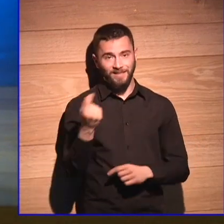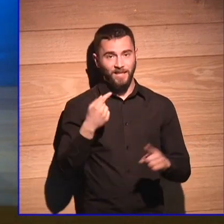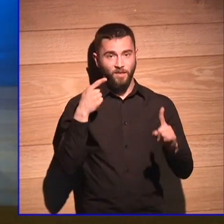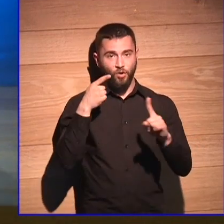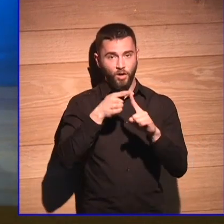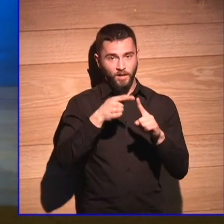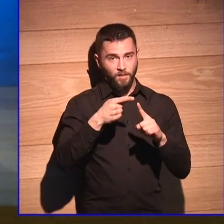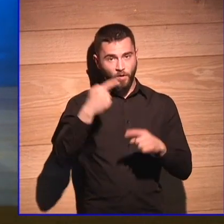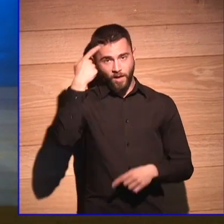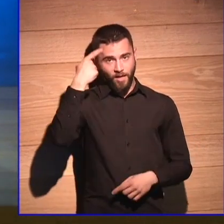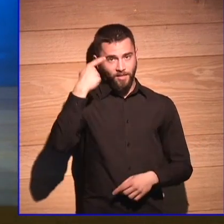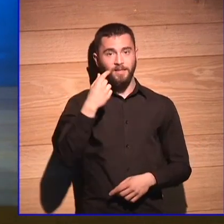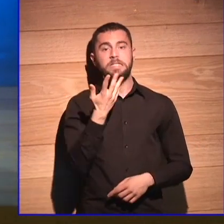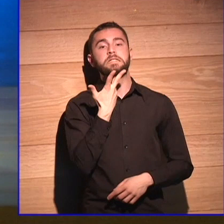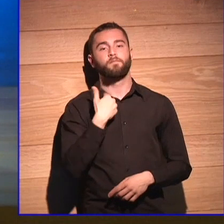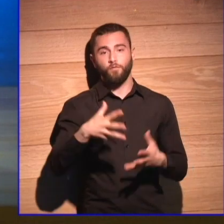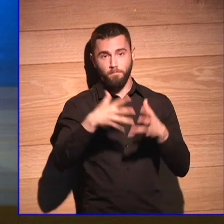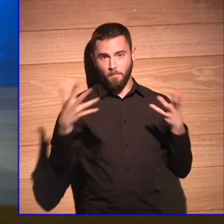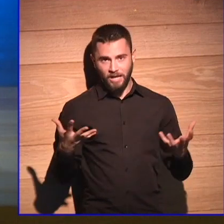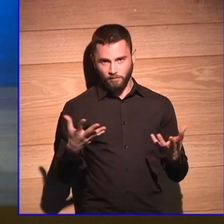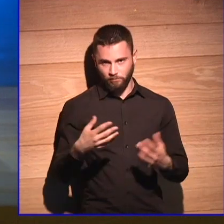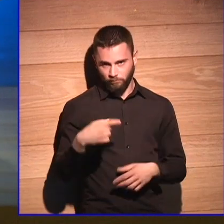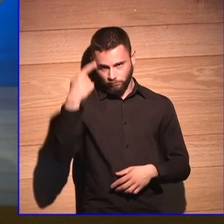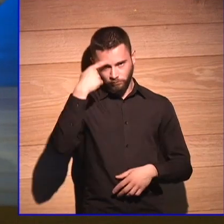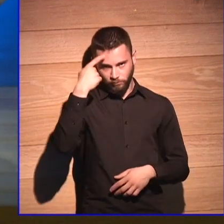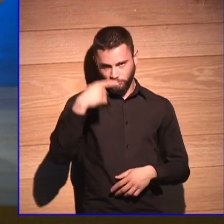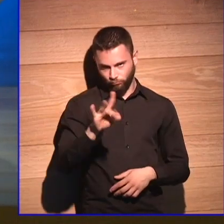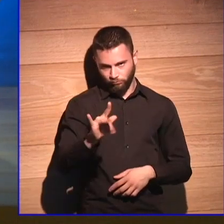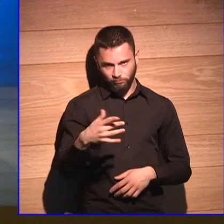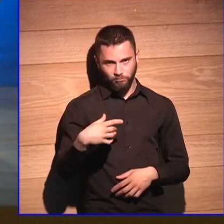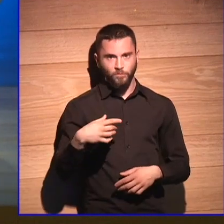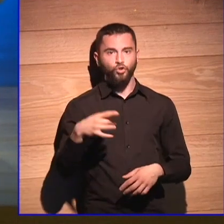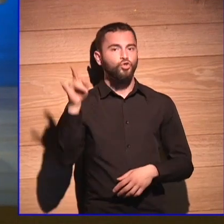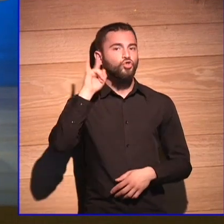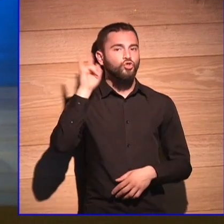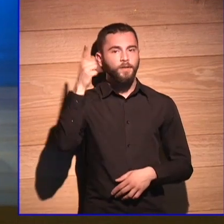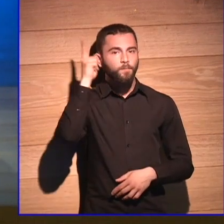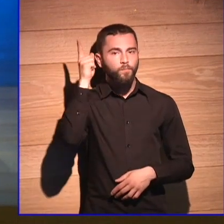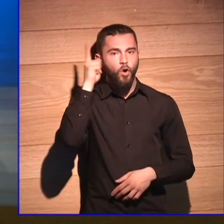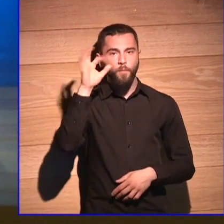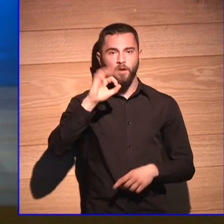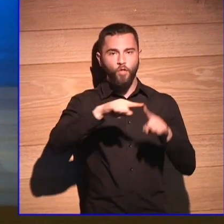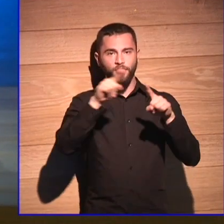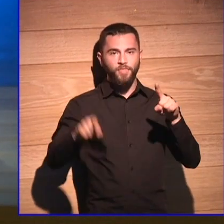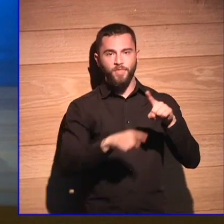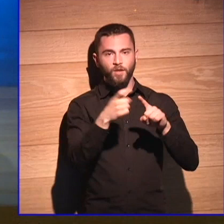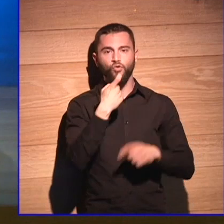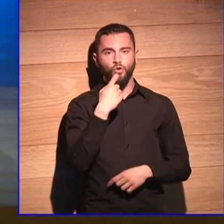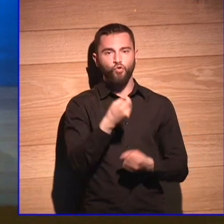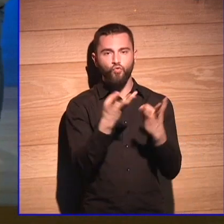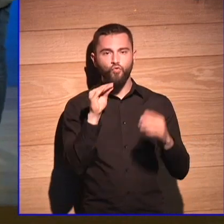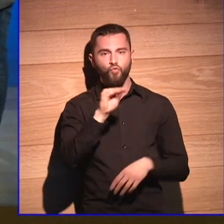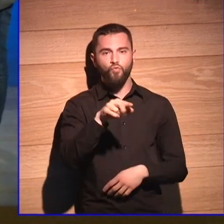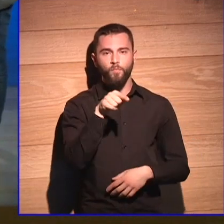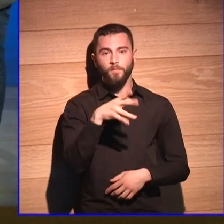más. Que son adictivas, sí. Todos los sonidos del móvil, esto que decía, ¿no? El círculo rojo con el numerito, que